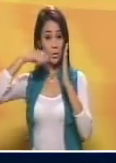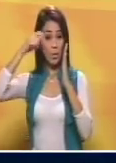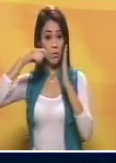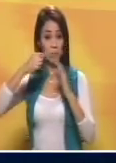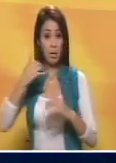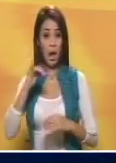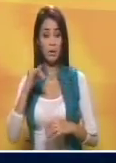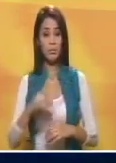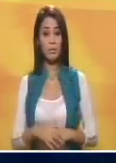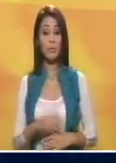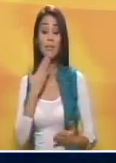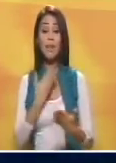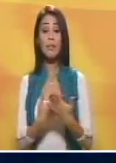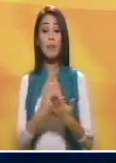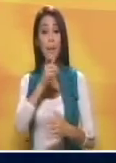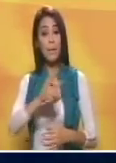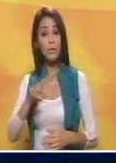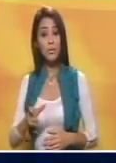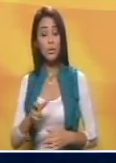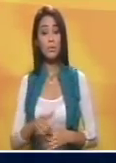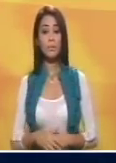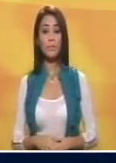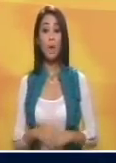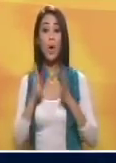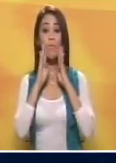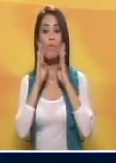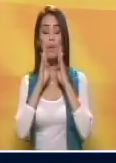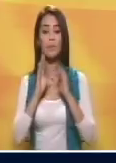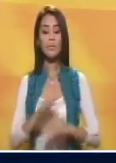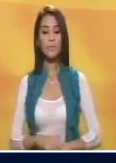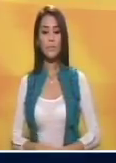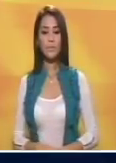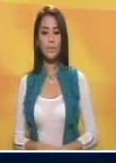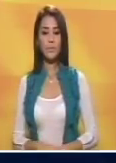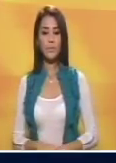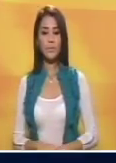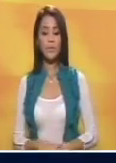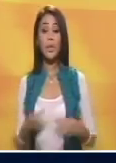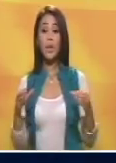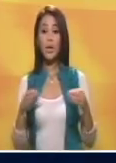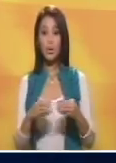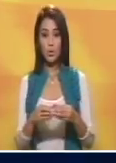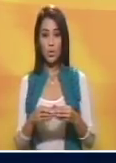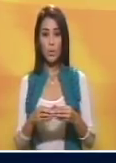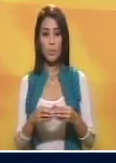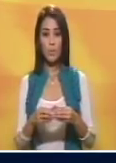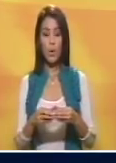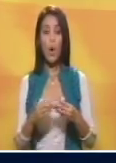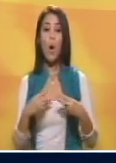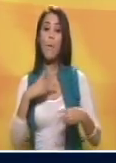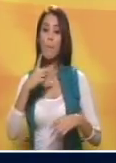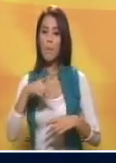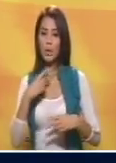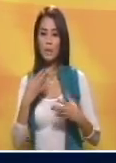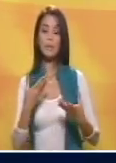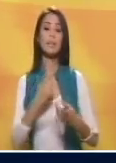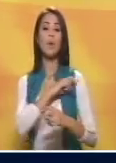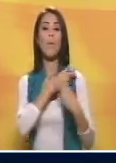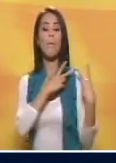videos, testimonios, testigos, confesiones del partido terrorista Voluntad Popular de la